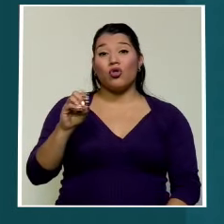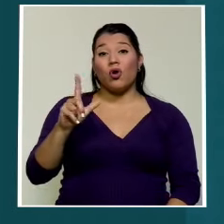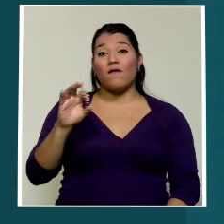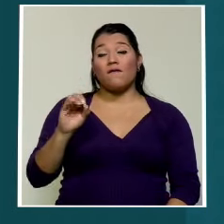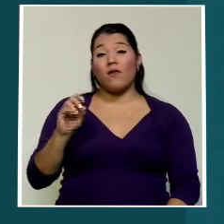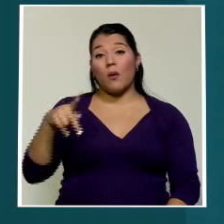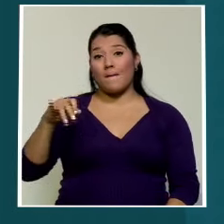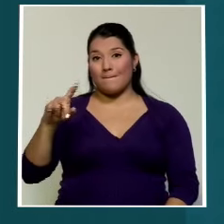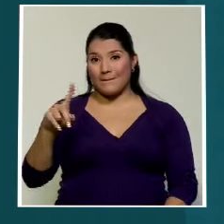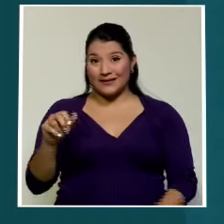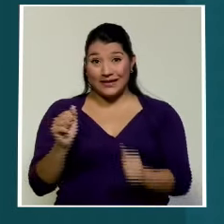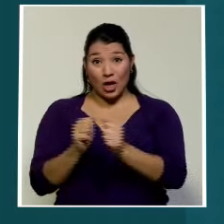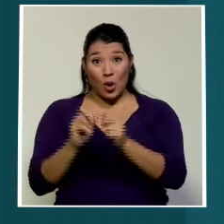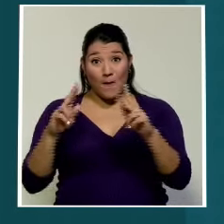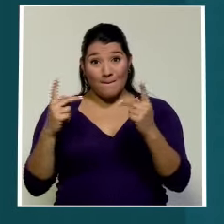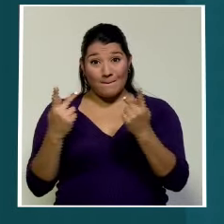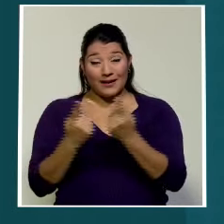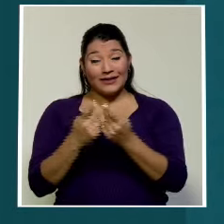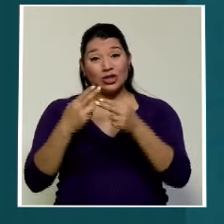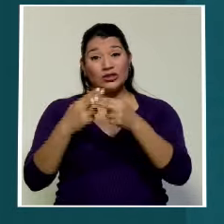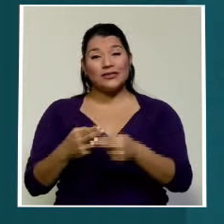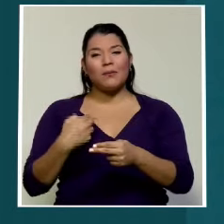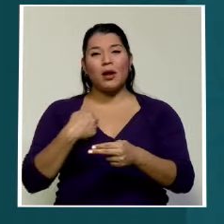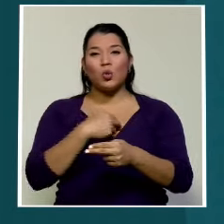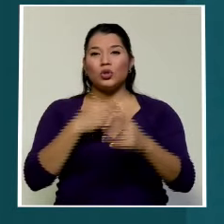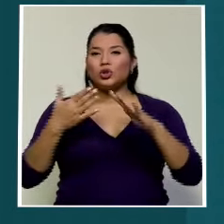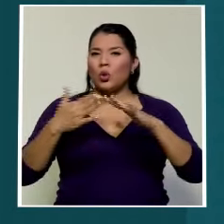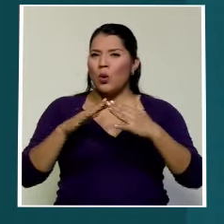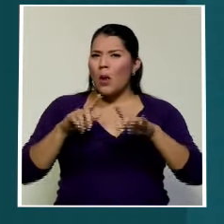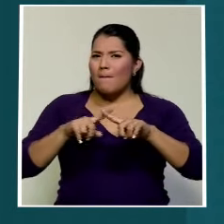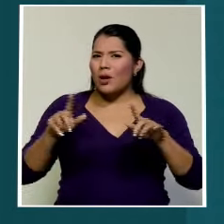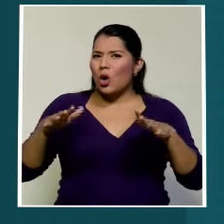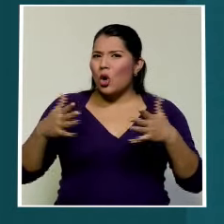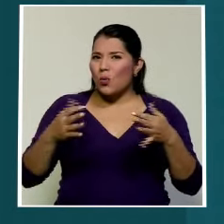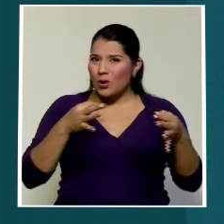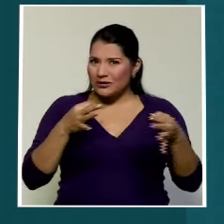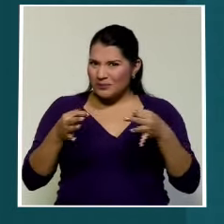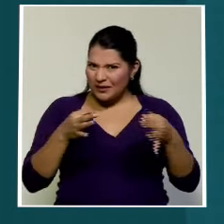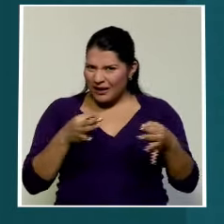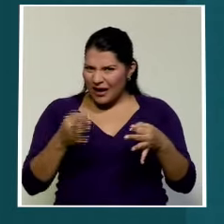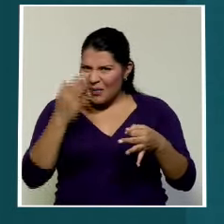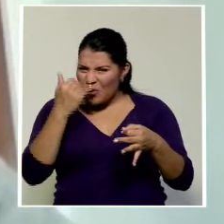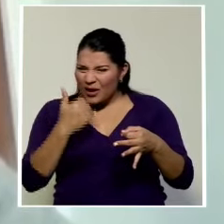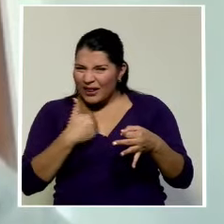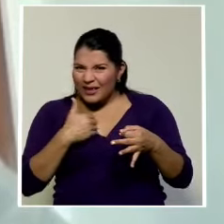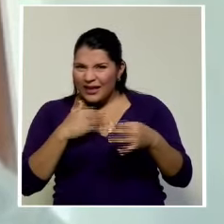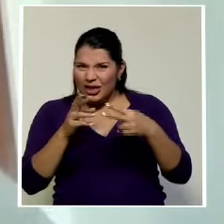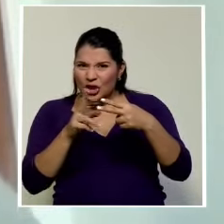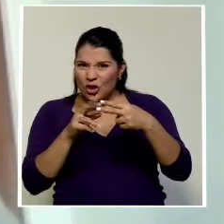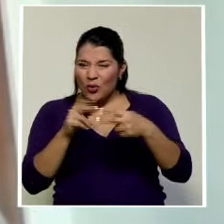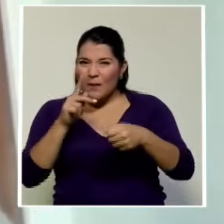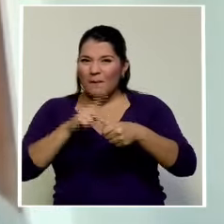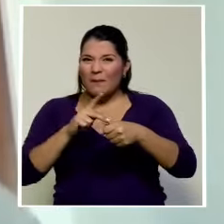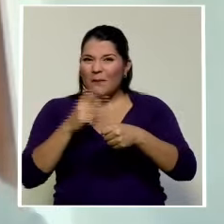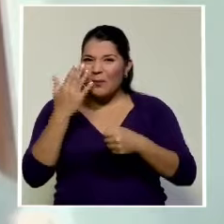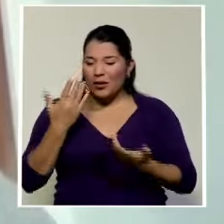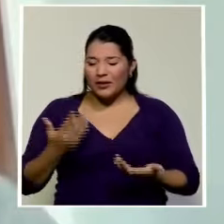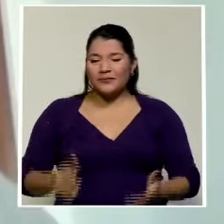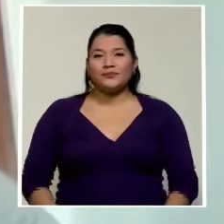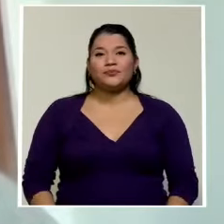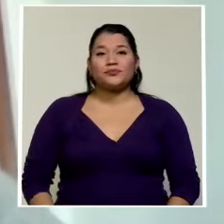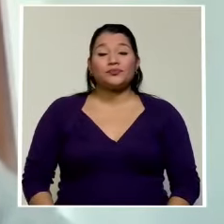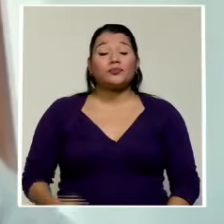Nuestro Pueblo. Pero, ¿cómo explicar este fenómeno y el interés de esta doble postulación? Lo que sucede y lo que uno ya